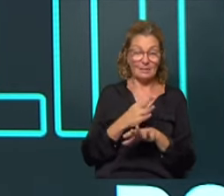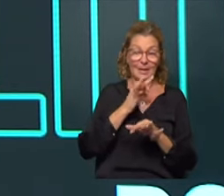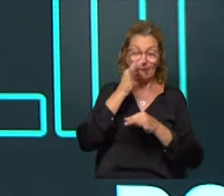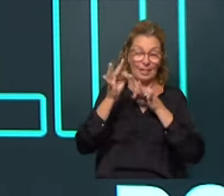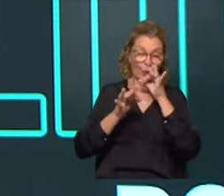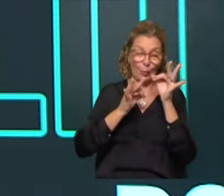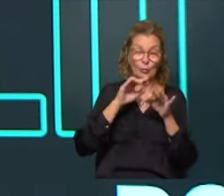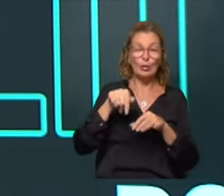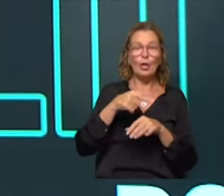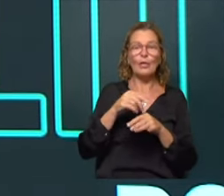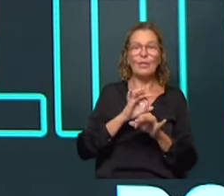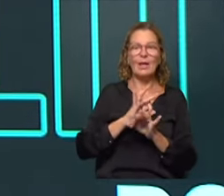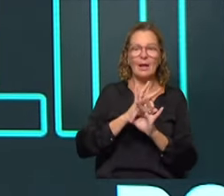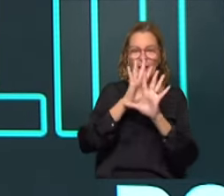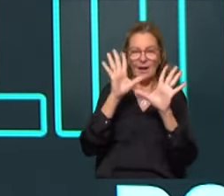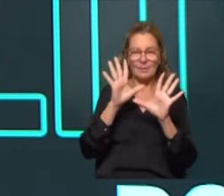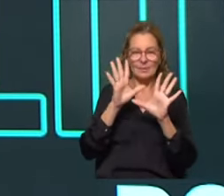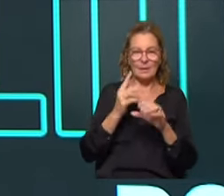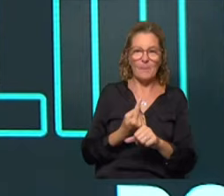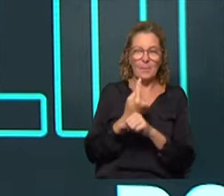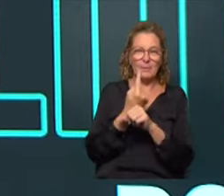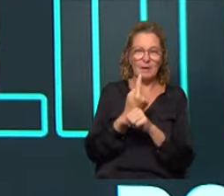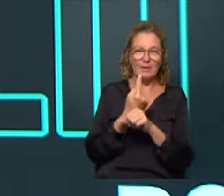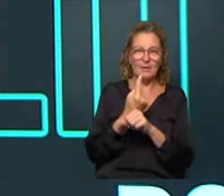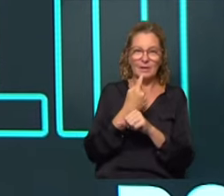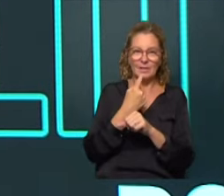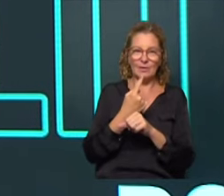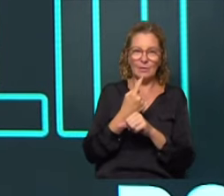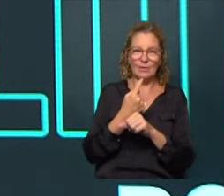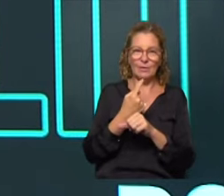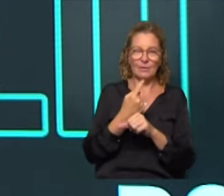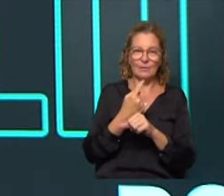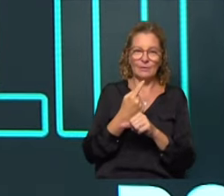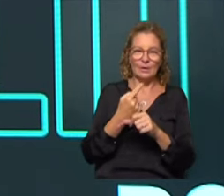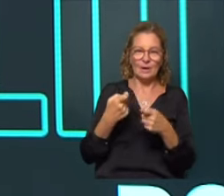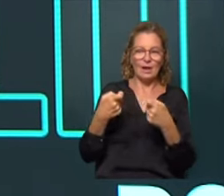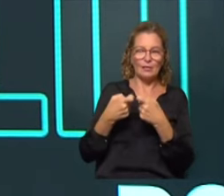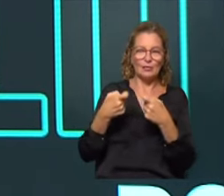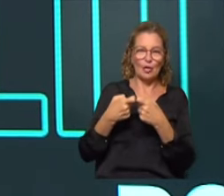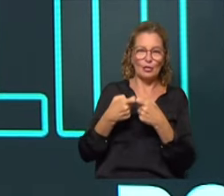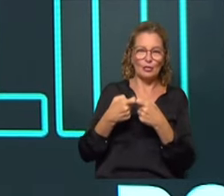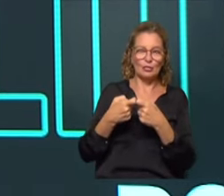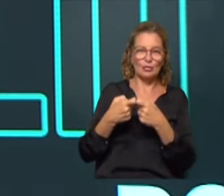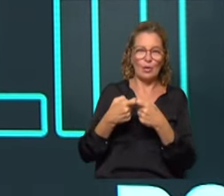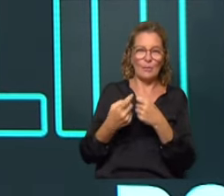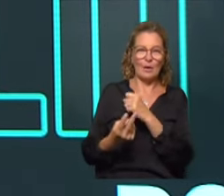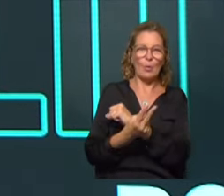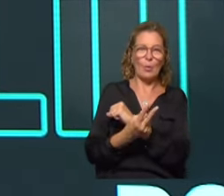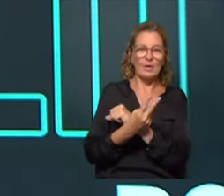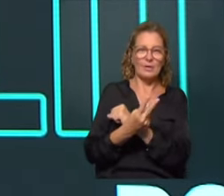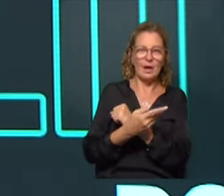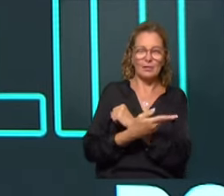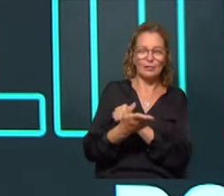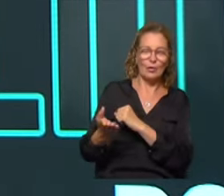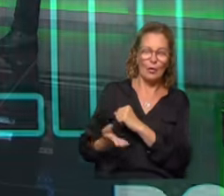discurso donde claramente una de las primeras señales que quiso dar fue hacia la coalición, ¿no? Una fuerte defensa de lo que fue la actuación de